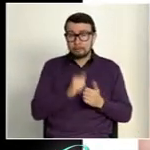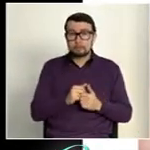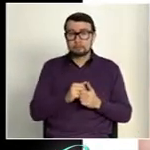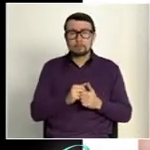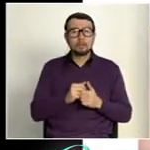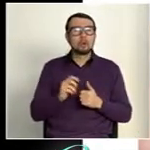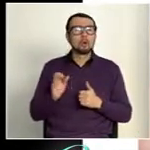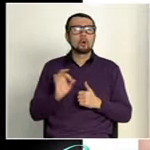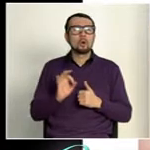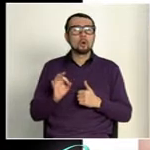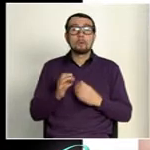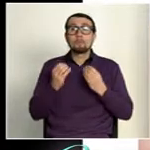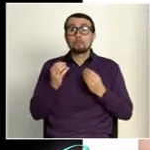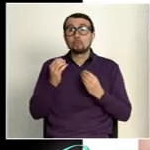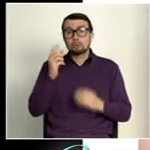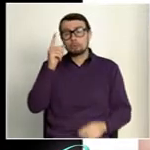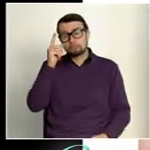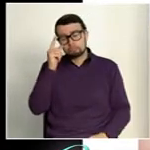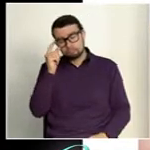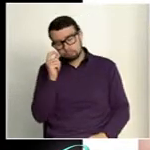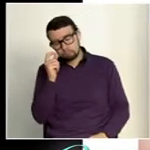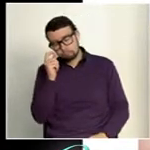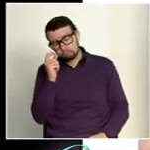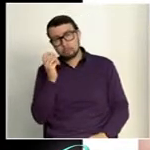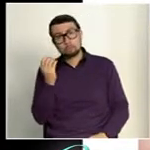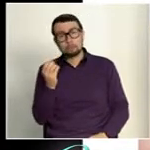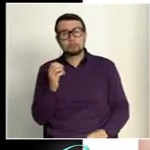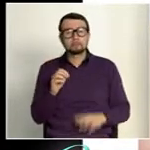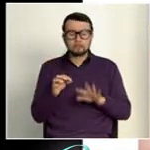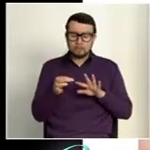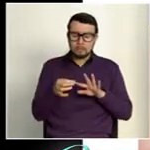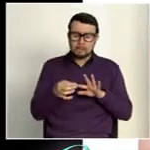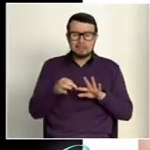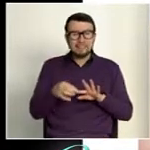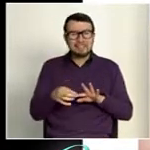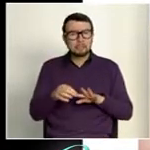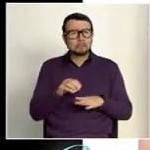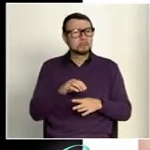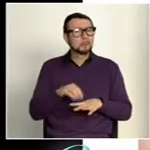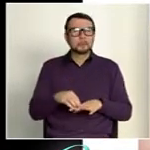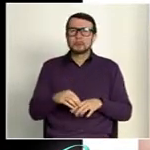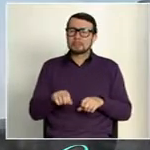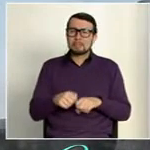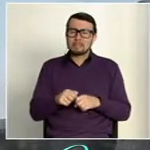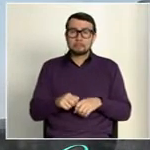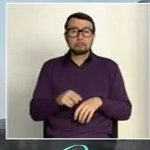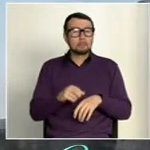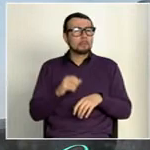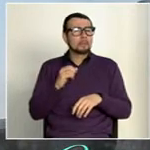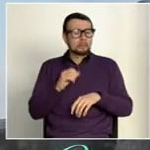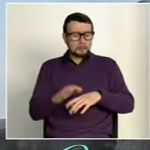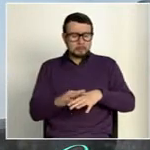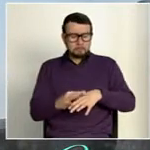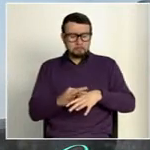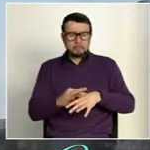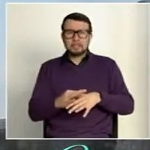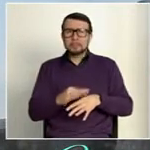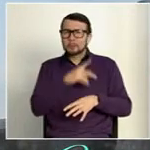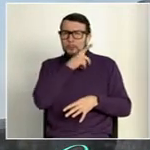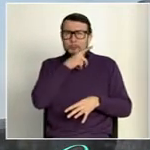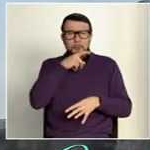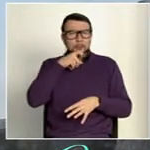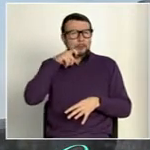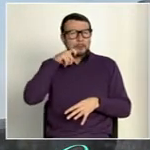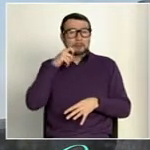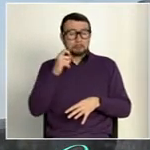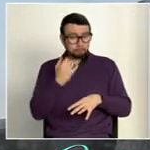bastante sueño. Otro también son uñas frágiles, vamos a sentir la piel seca. Entonces, esas son ideas de